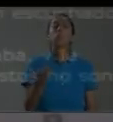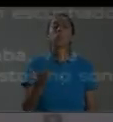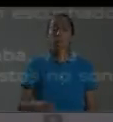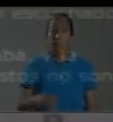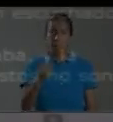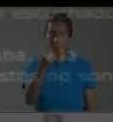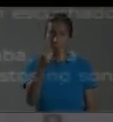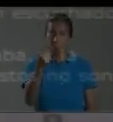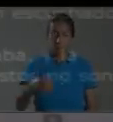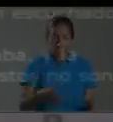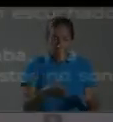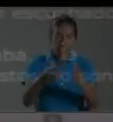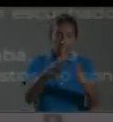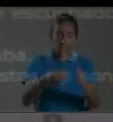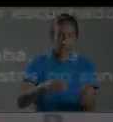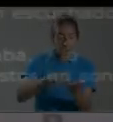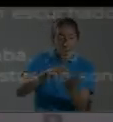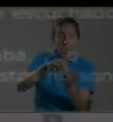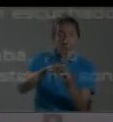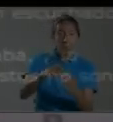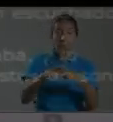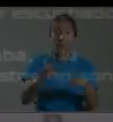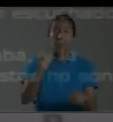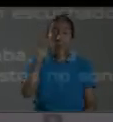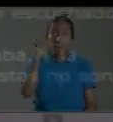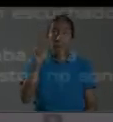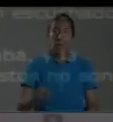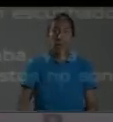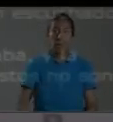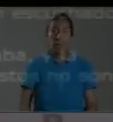andad por él. Y hallaréis